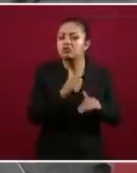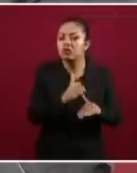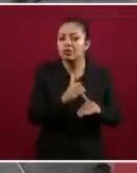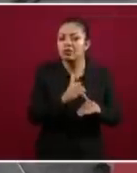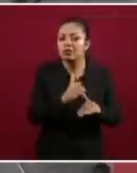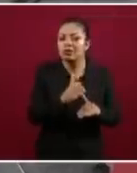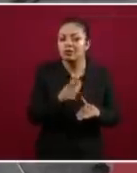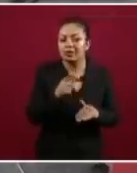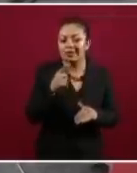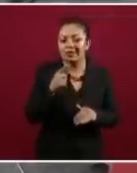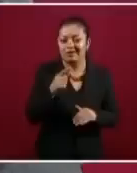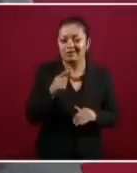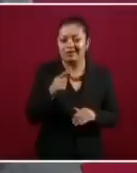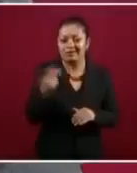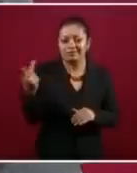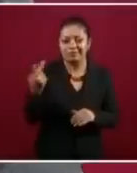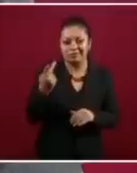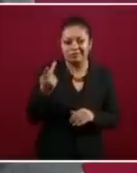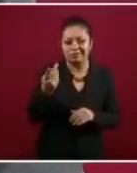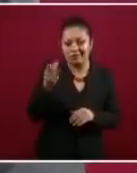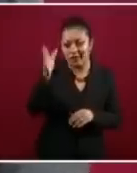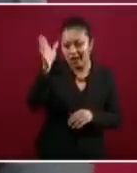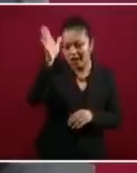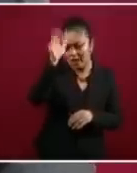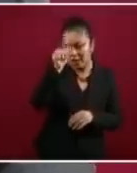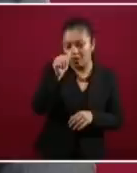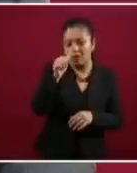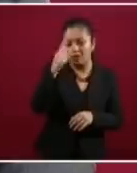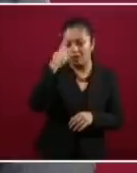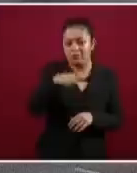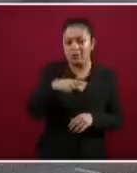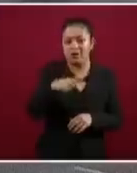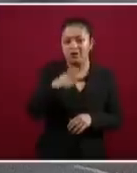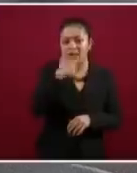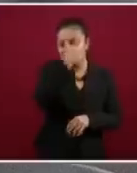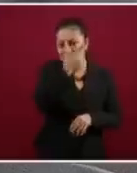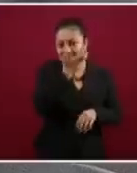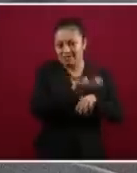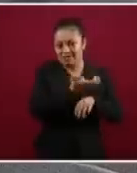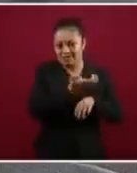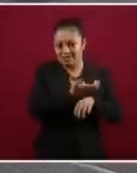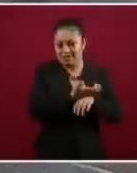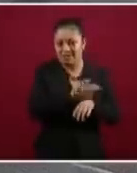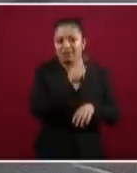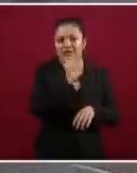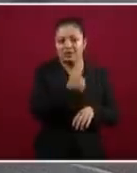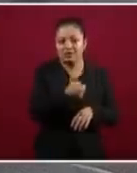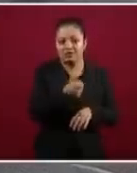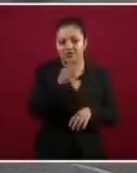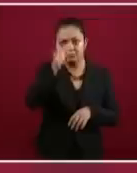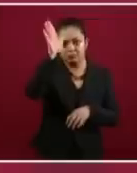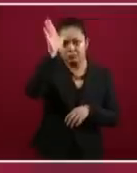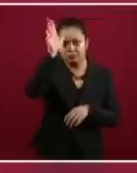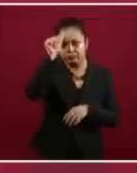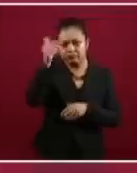para aprobar en el Congreso de Estados Unidos el tratado.